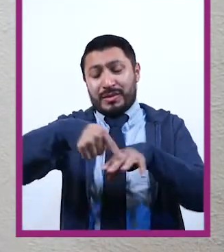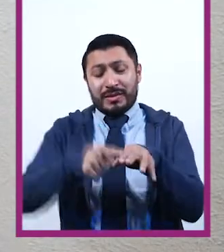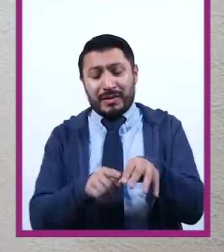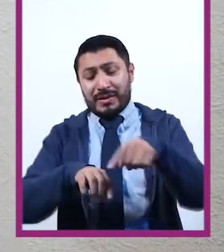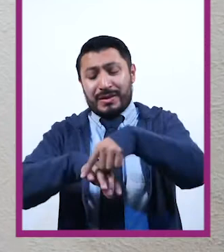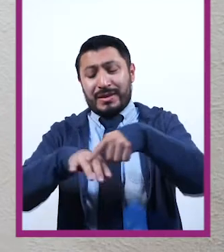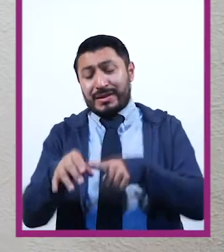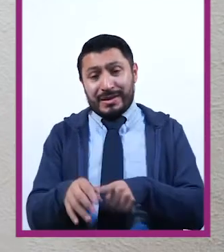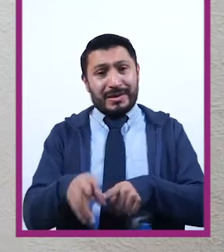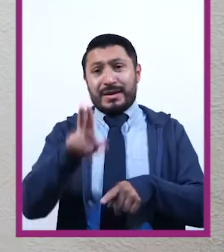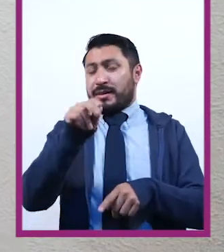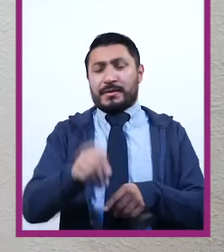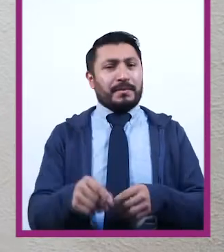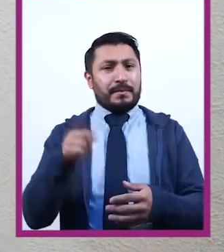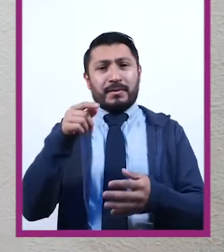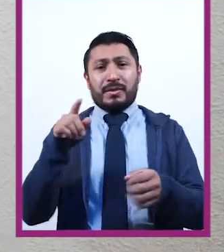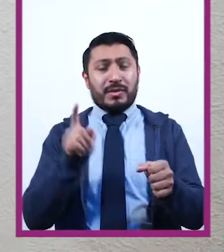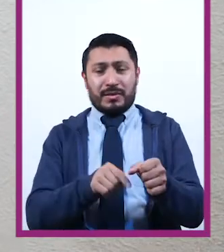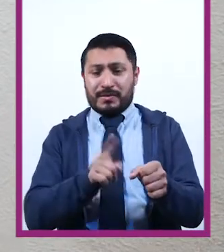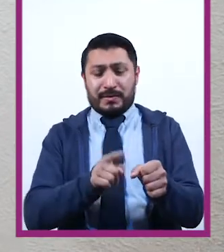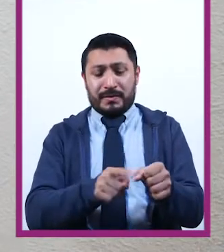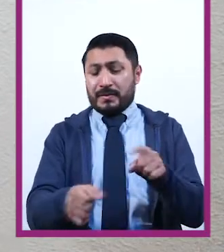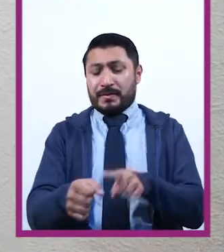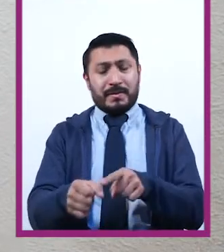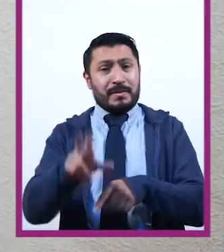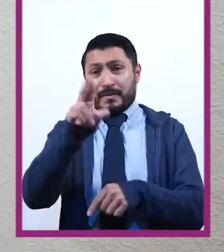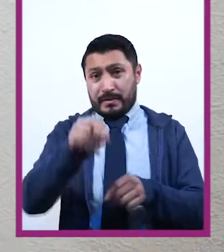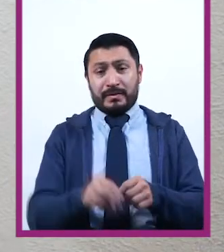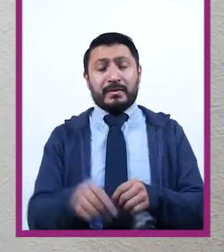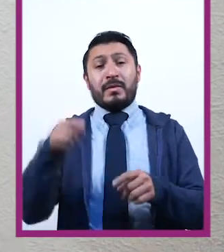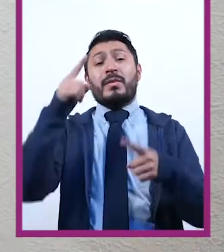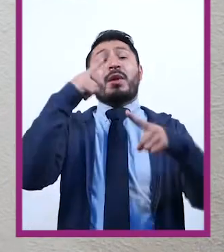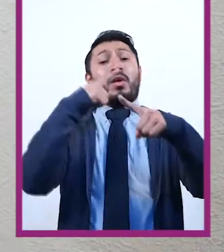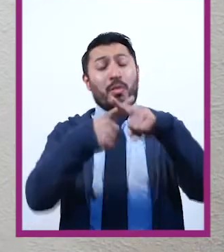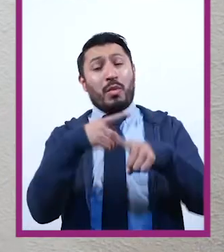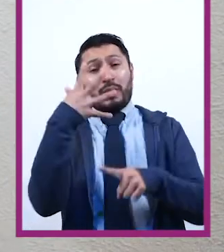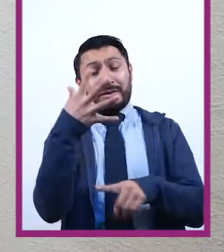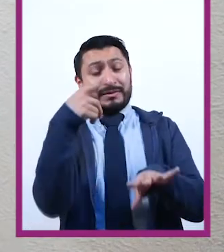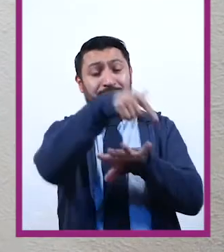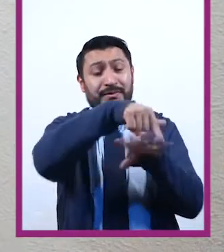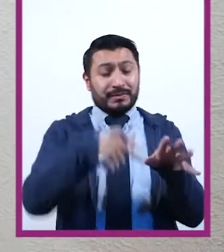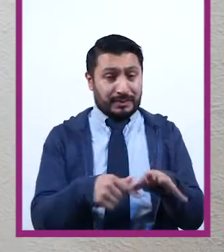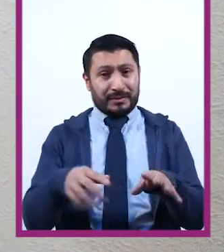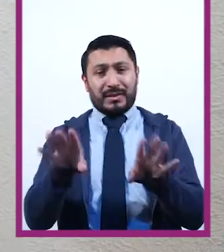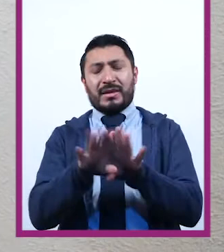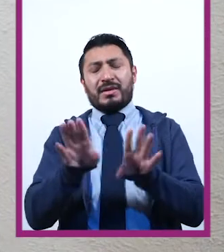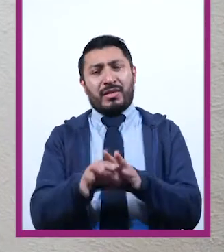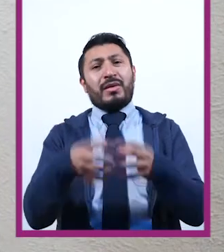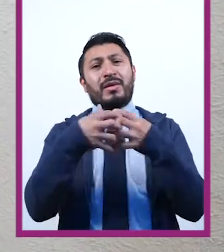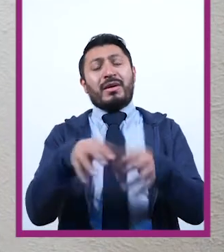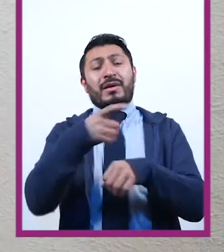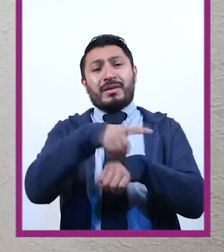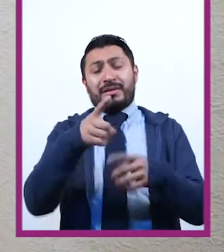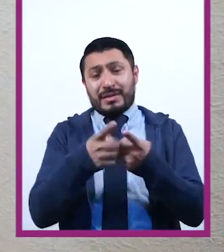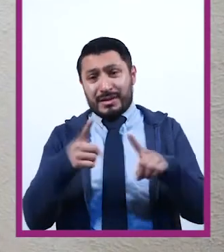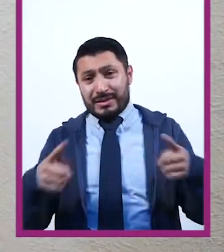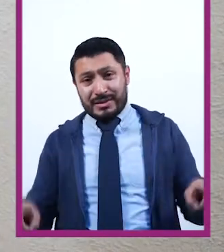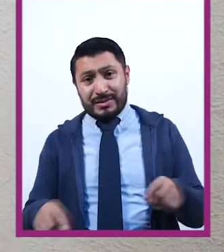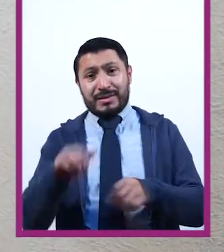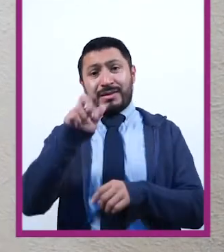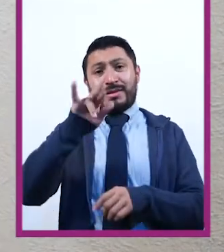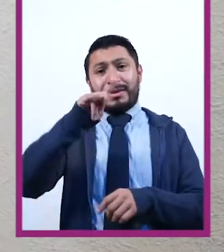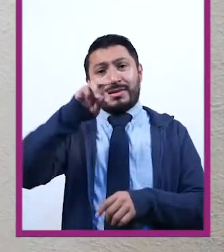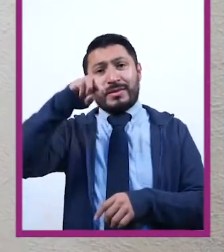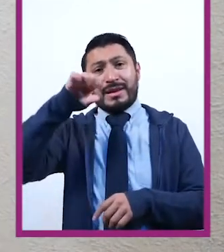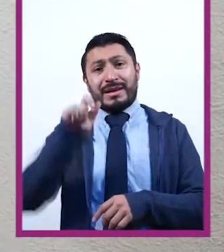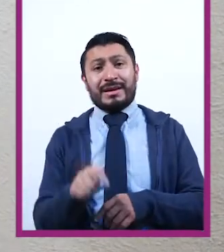nudillos de los dedos de la mano, sin tomar en cuenta al dedo gordo, y multiplicados por los 5 dedos de la otra mano, consiguieron desarrollar